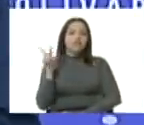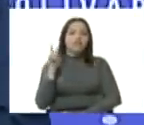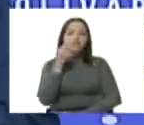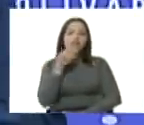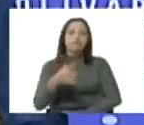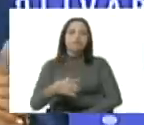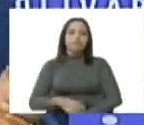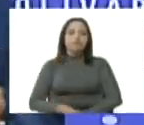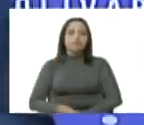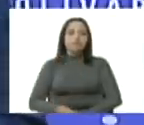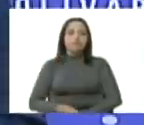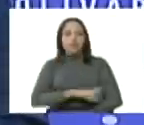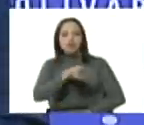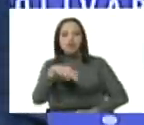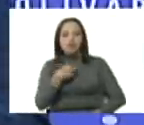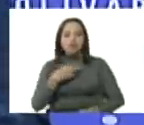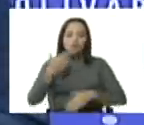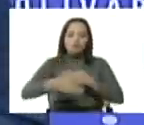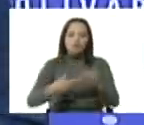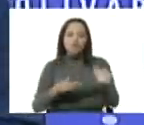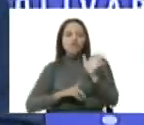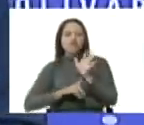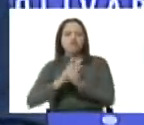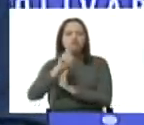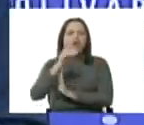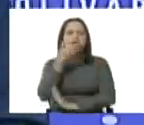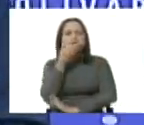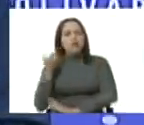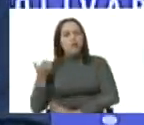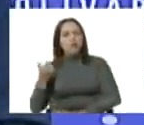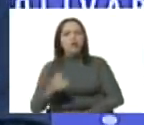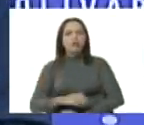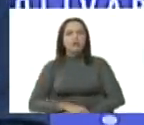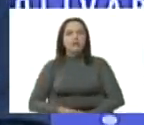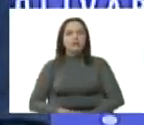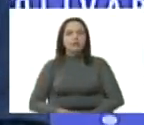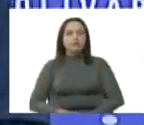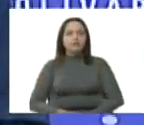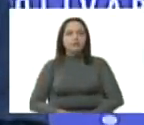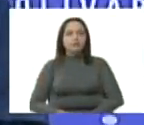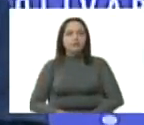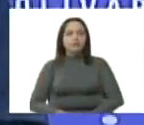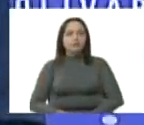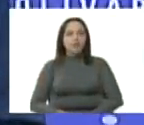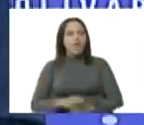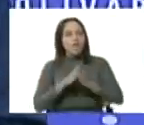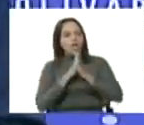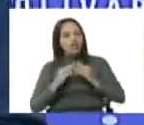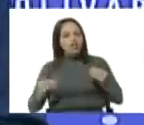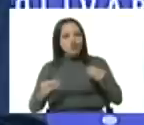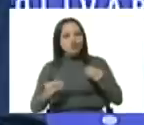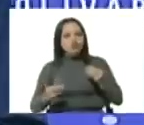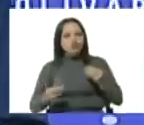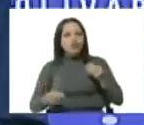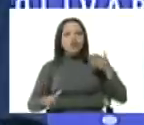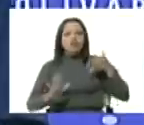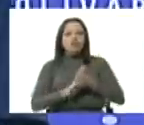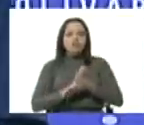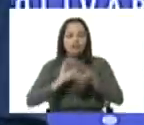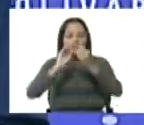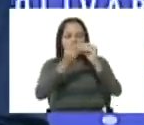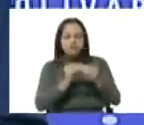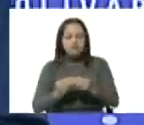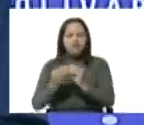Y hemos venido creciendo, mejorando, en todo lo que es poner bella a